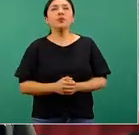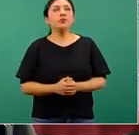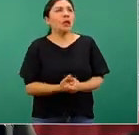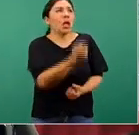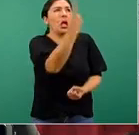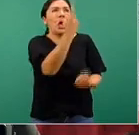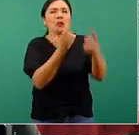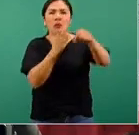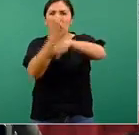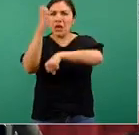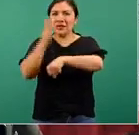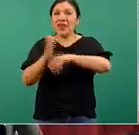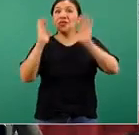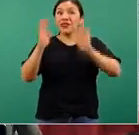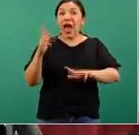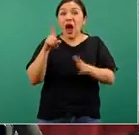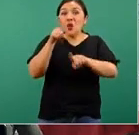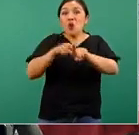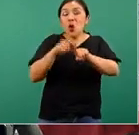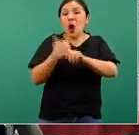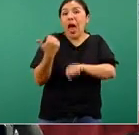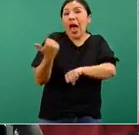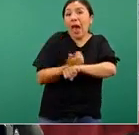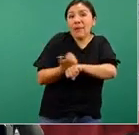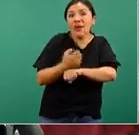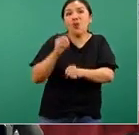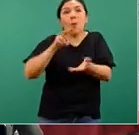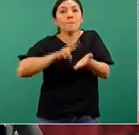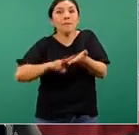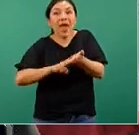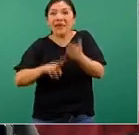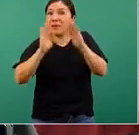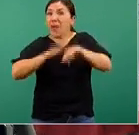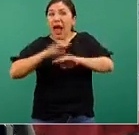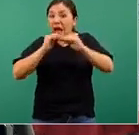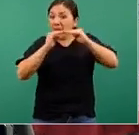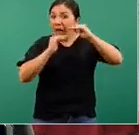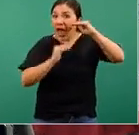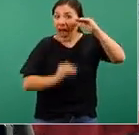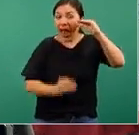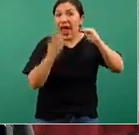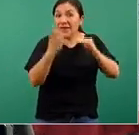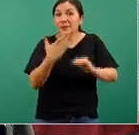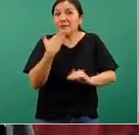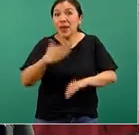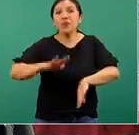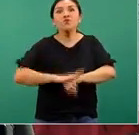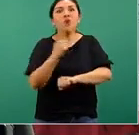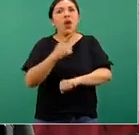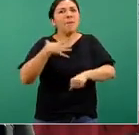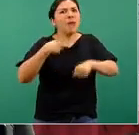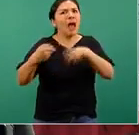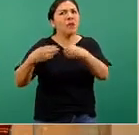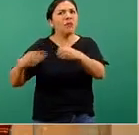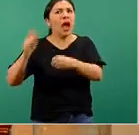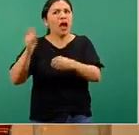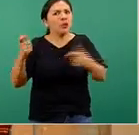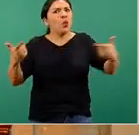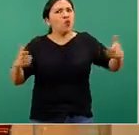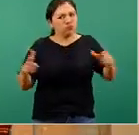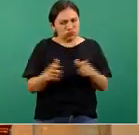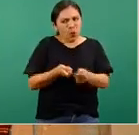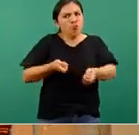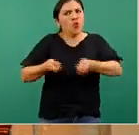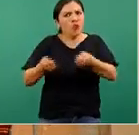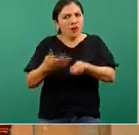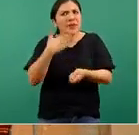riesgo amarillo o verde, de los niveles de riesgo más bajos, y obviamente esto es porque su epidemia está bajo control en un